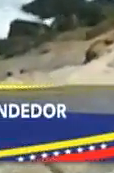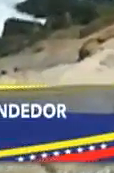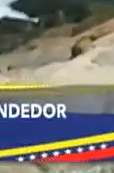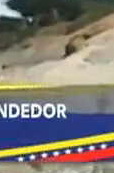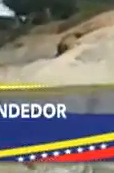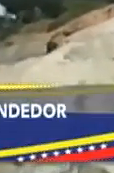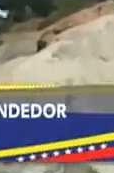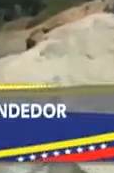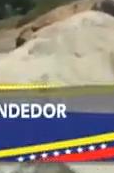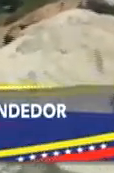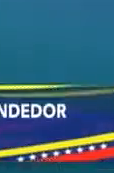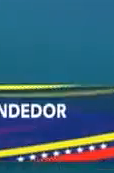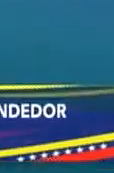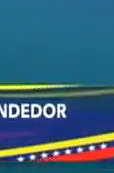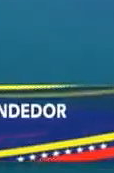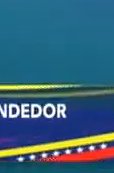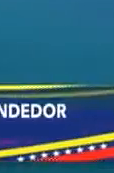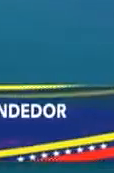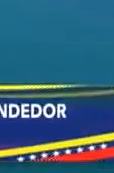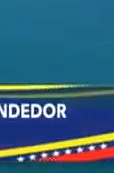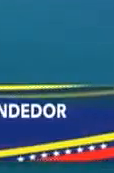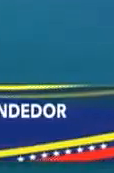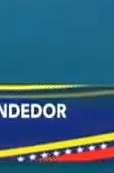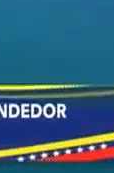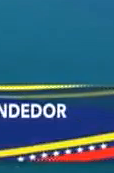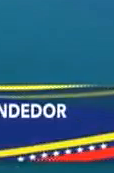Caribe. Maravilloso Mar Caribe.